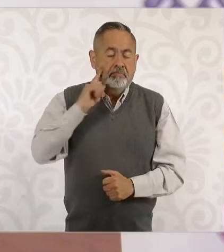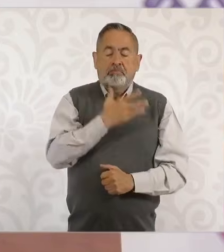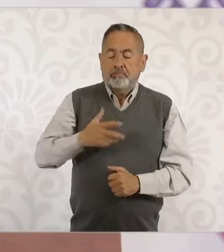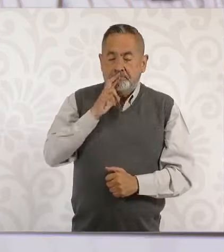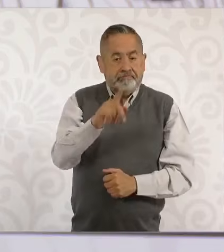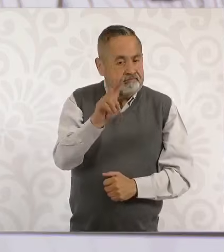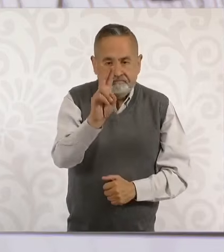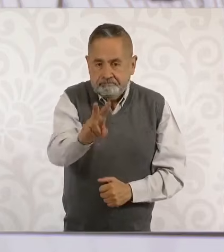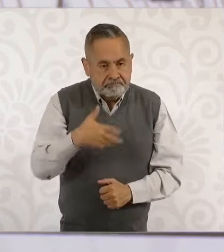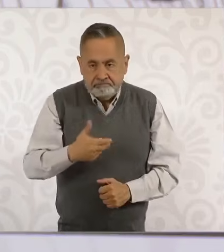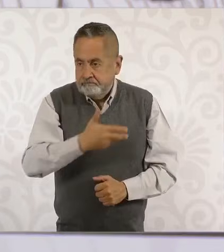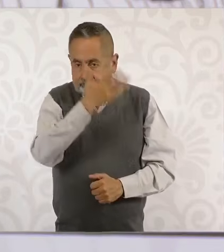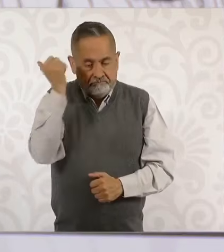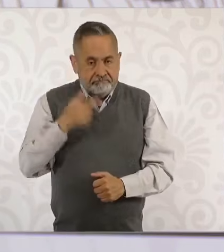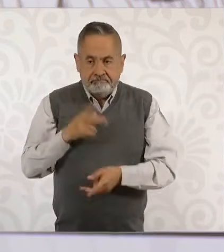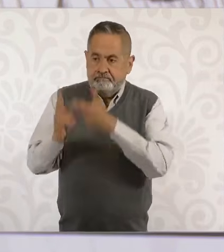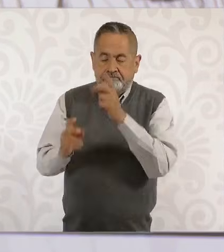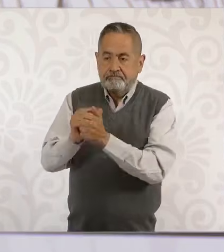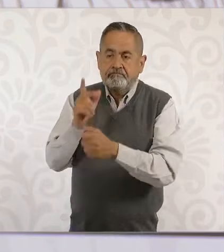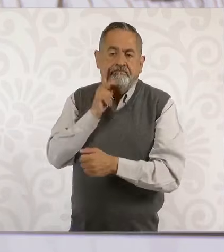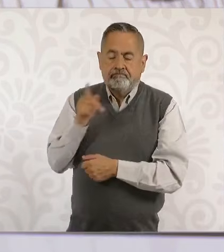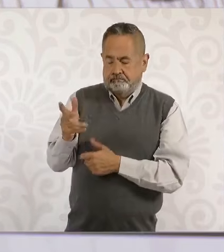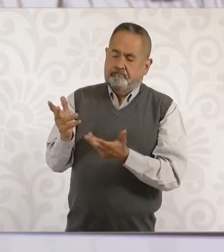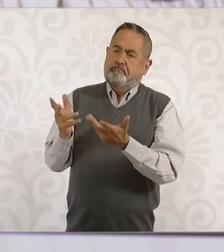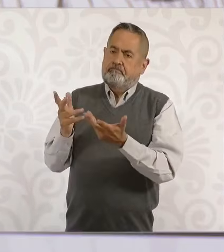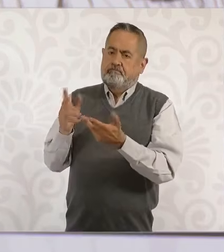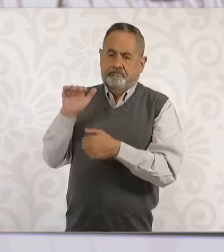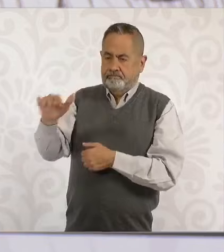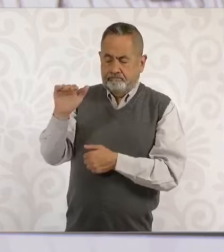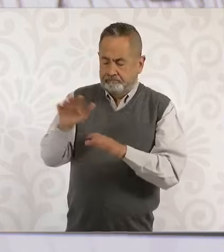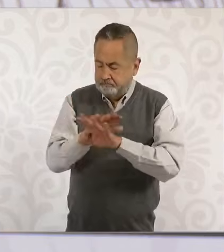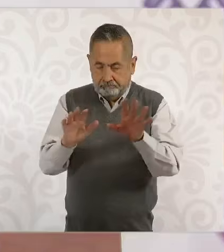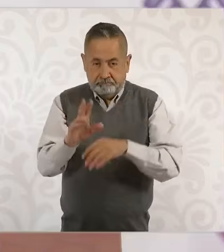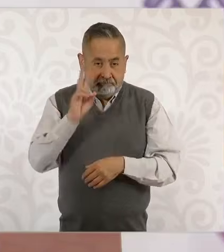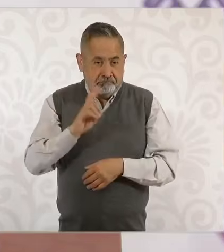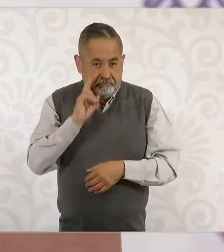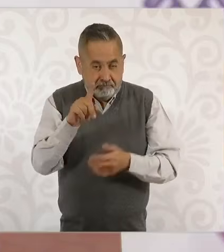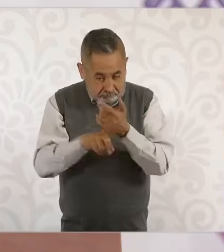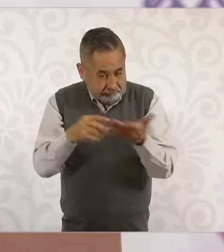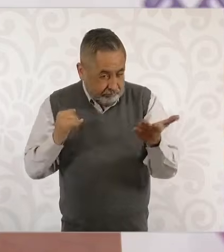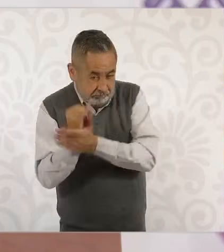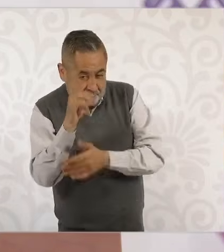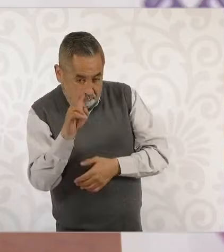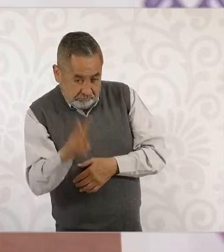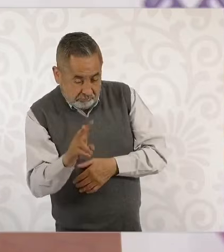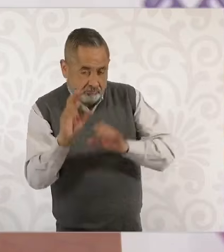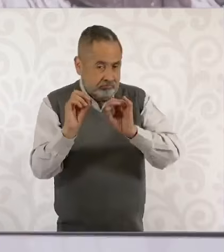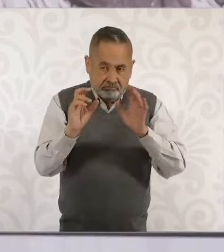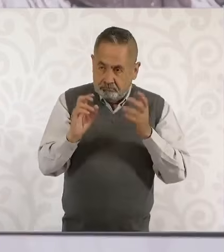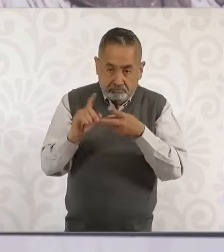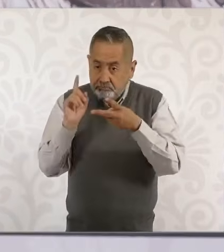No tenía conocimiento. Vamos a hablar con Pemex a ver, primero si están tomando esta decisión, y segundo